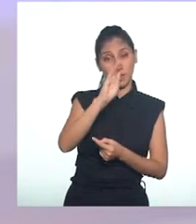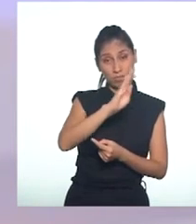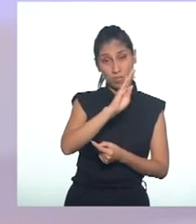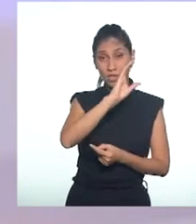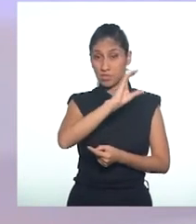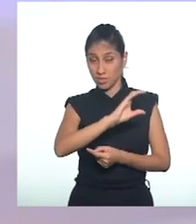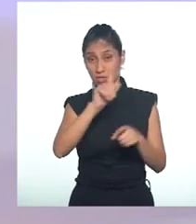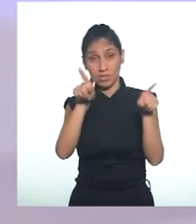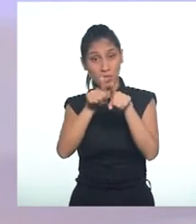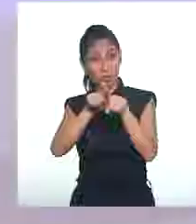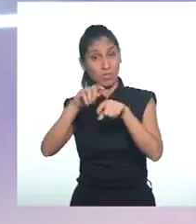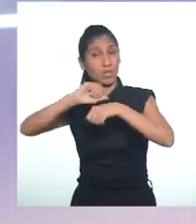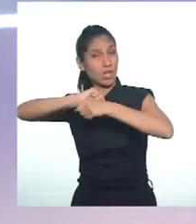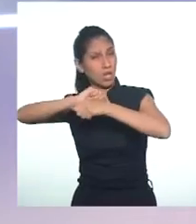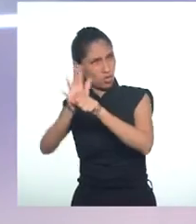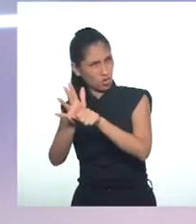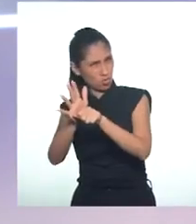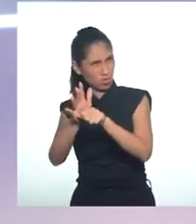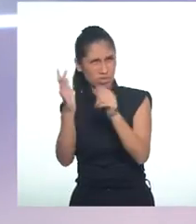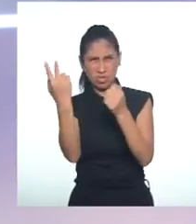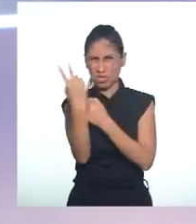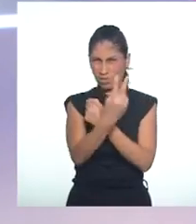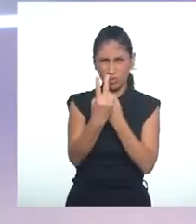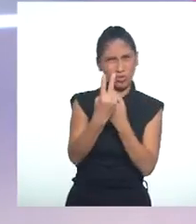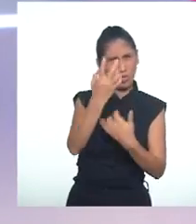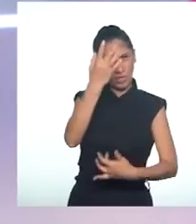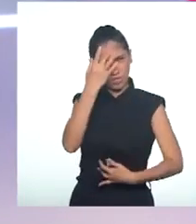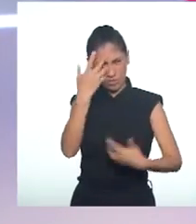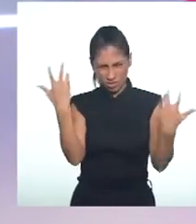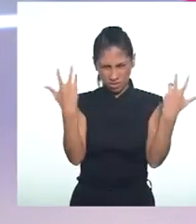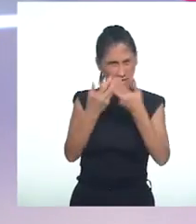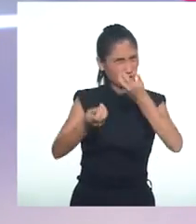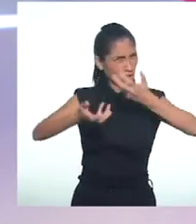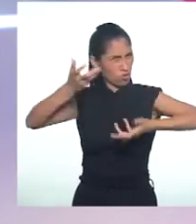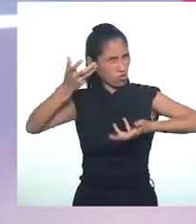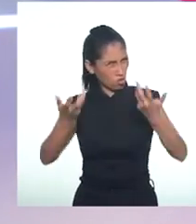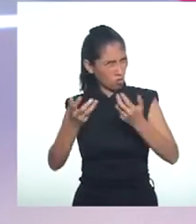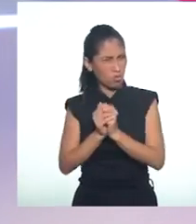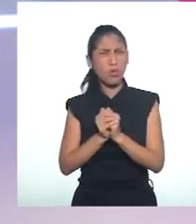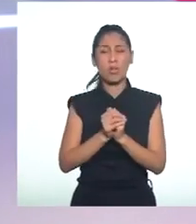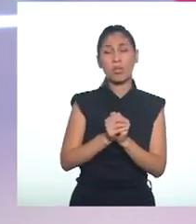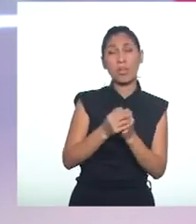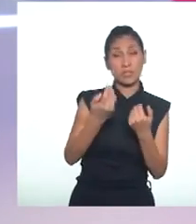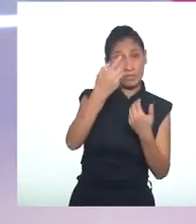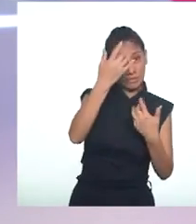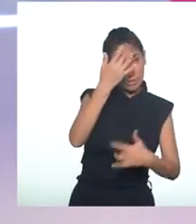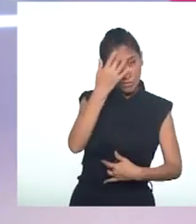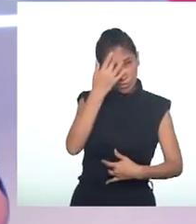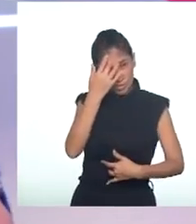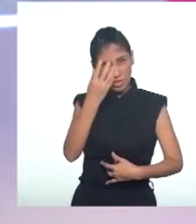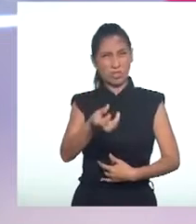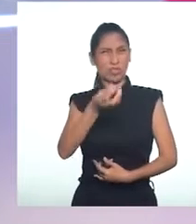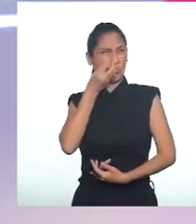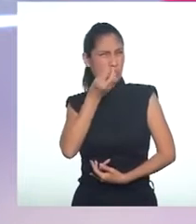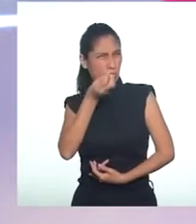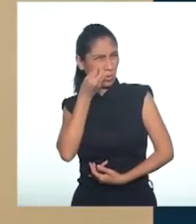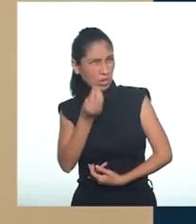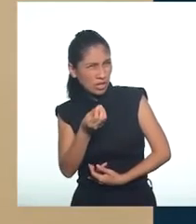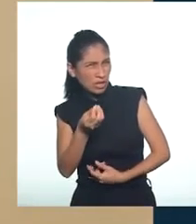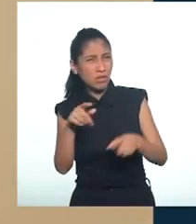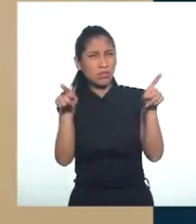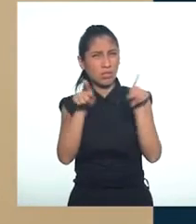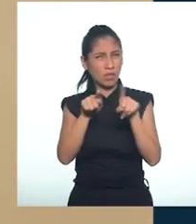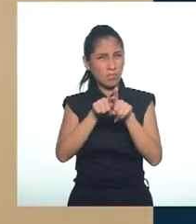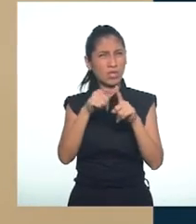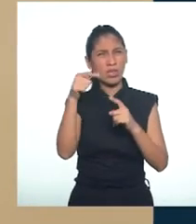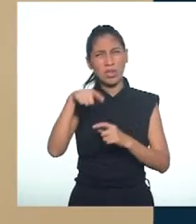el COVID-19? ¿Cuáles son las causas de estas enfermedades respiratorias y cuáles son los síntomas?